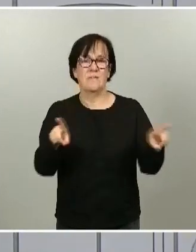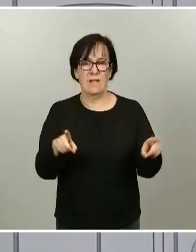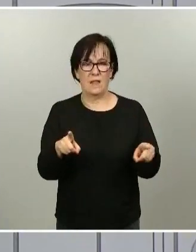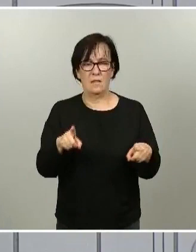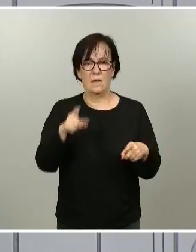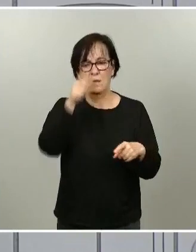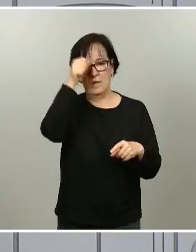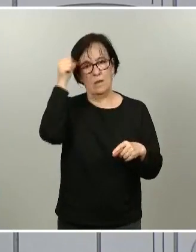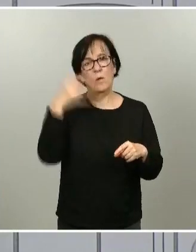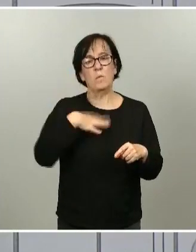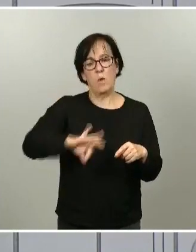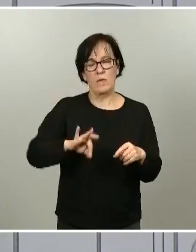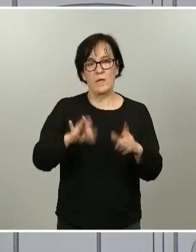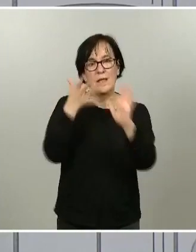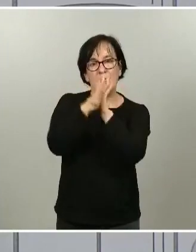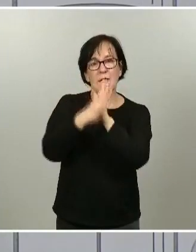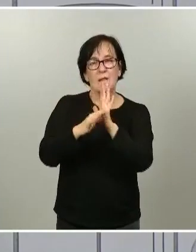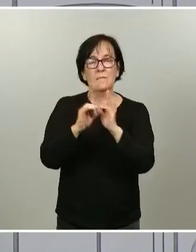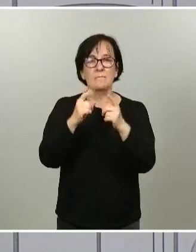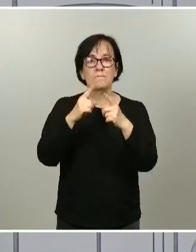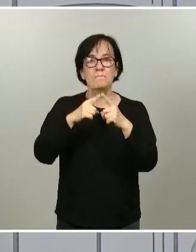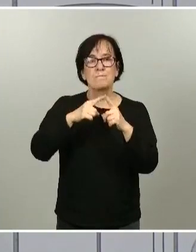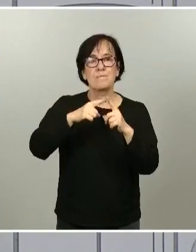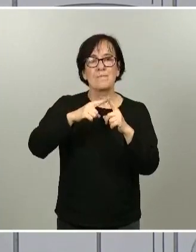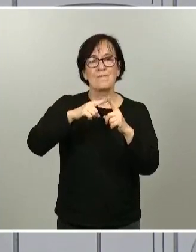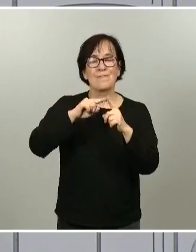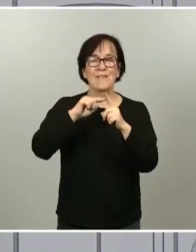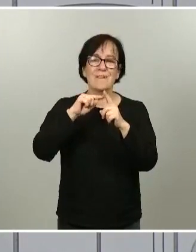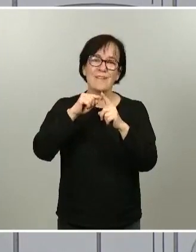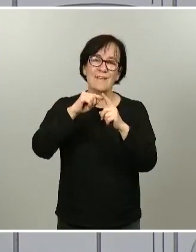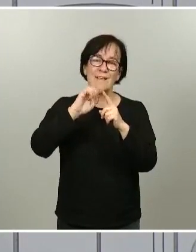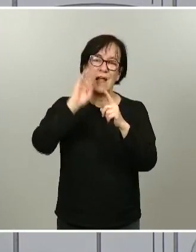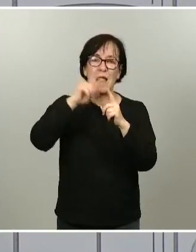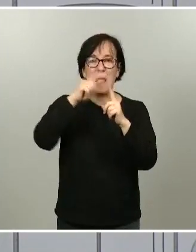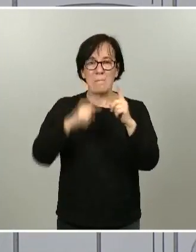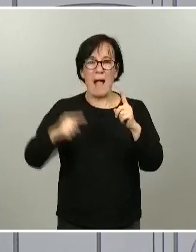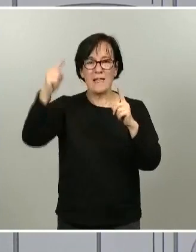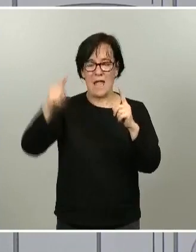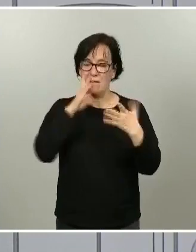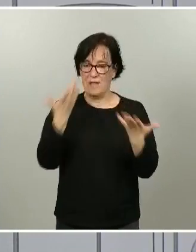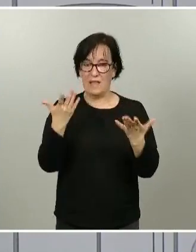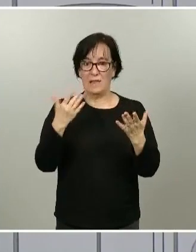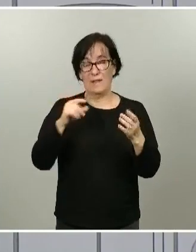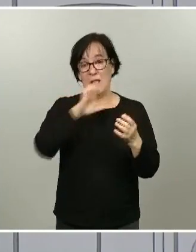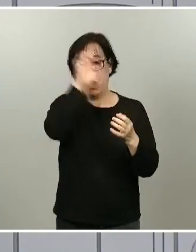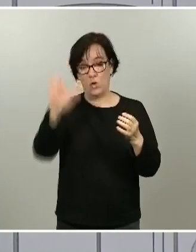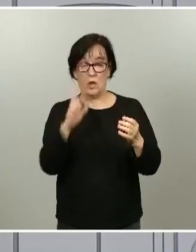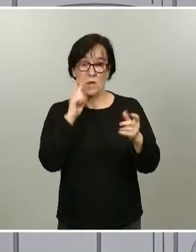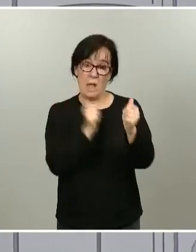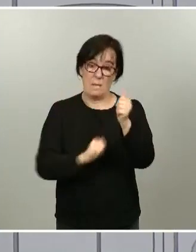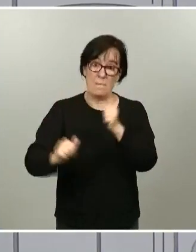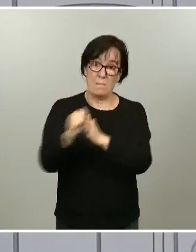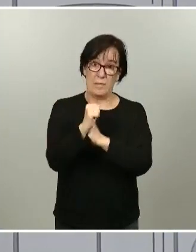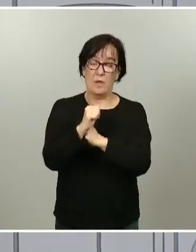podría explicar algunas de las variabilidades que se observan en los datos de los diferentes países europeos que a priori deberían tener